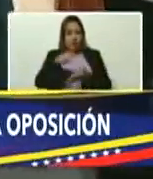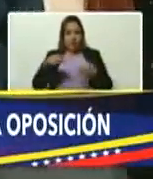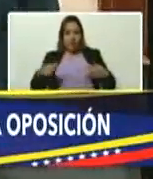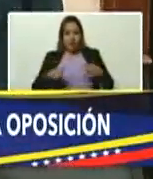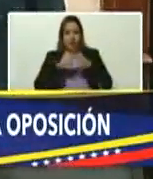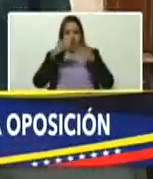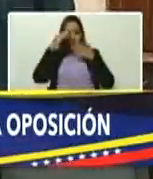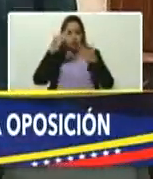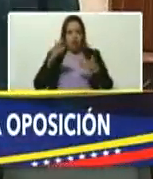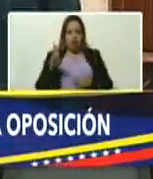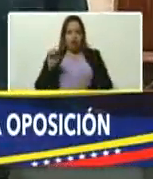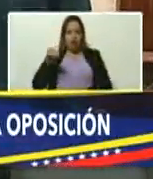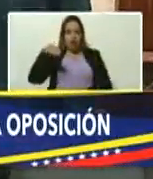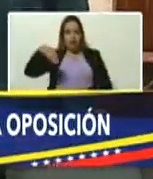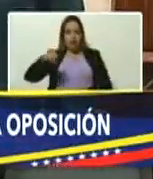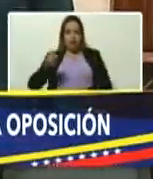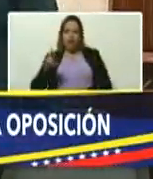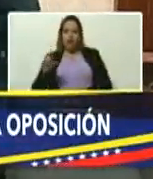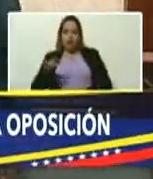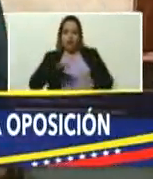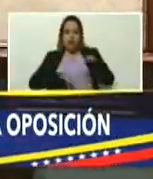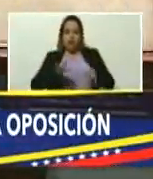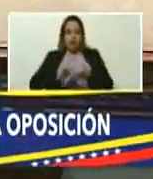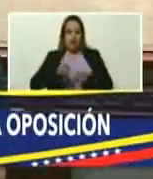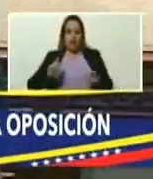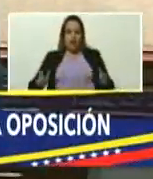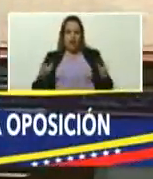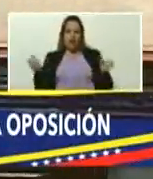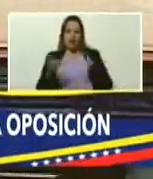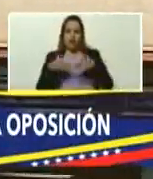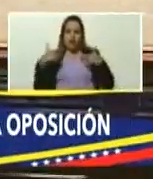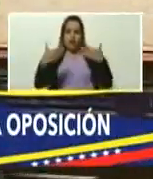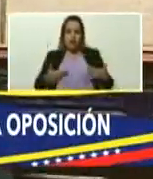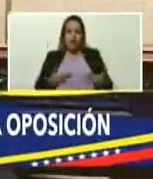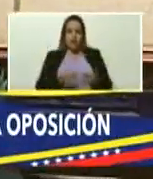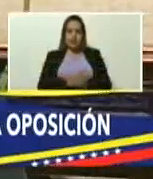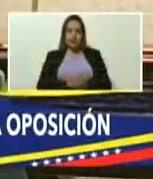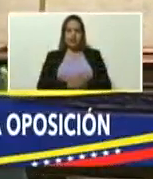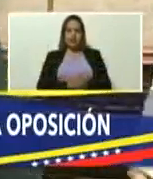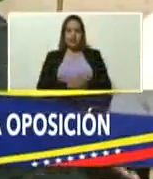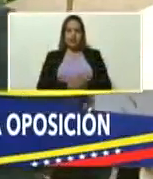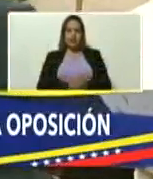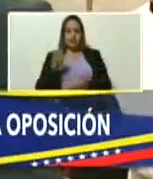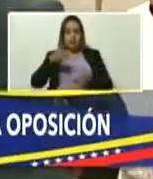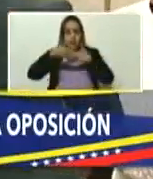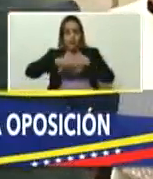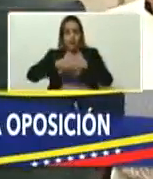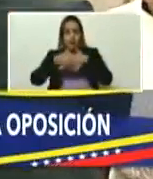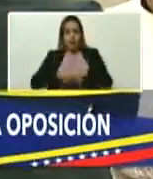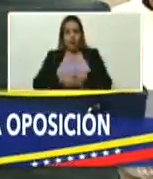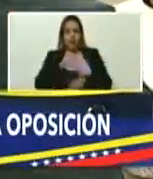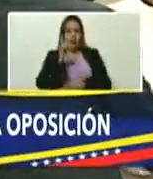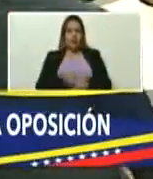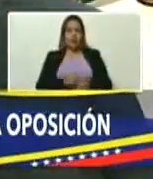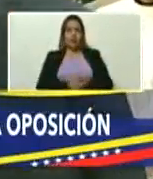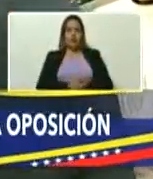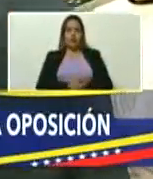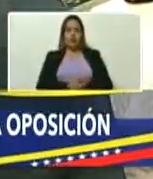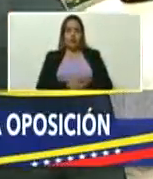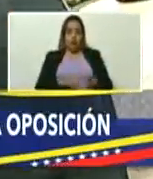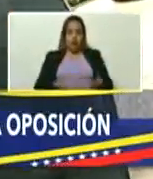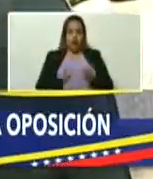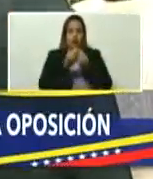Augusto Romero, secretario general del Partido Avanzada Progresista. Tienen ustedes este estrechón de manos. Y así como también con Juan